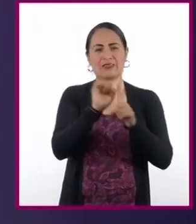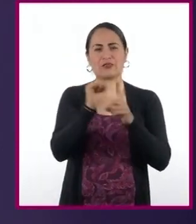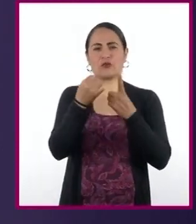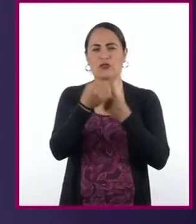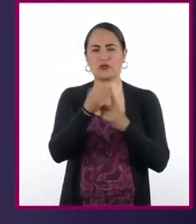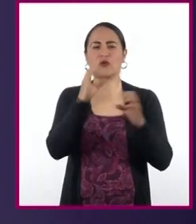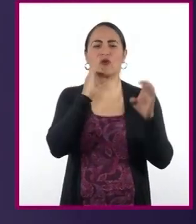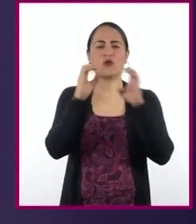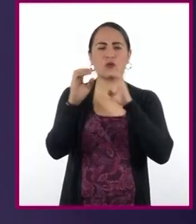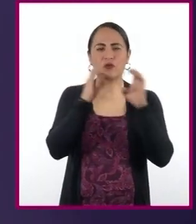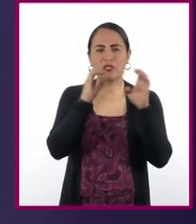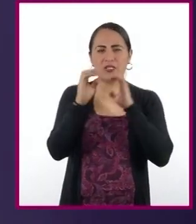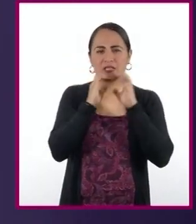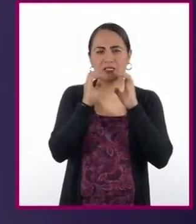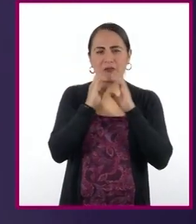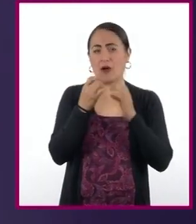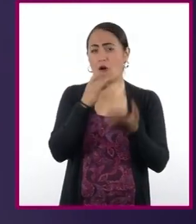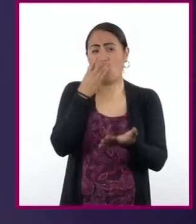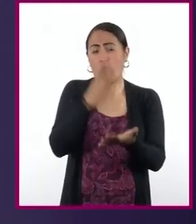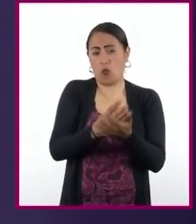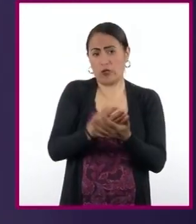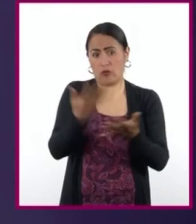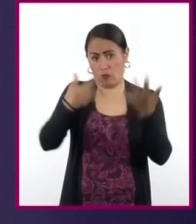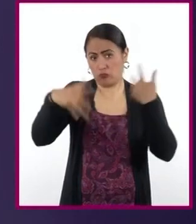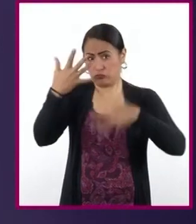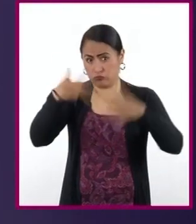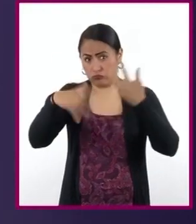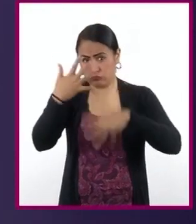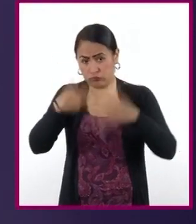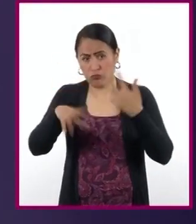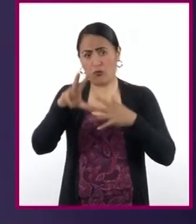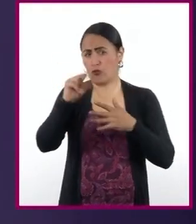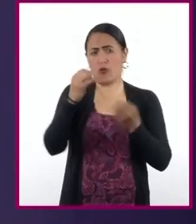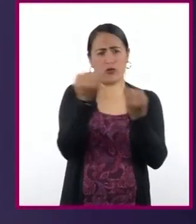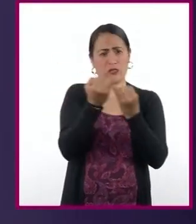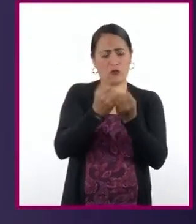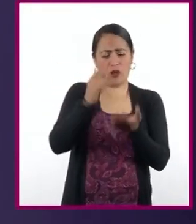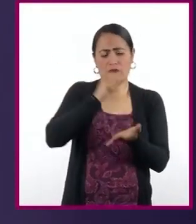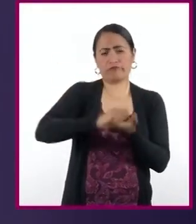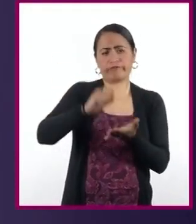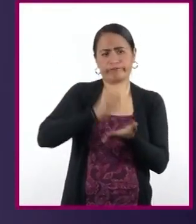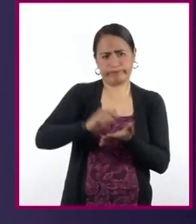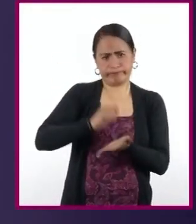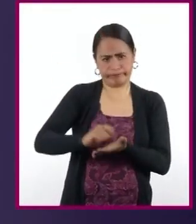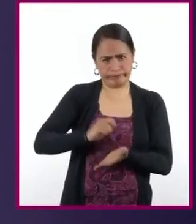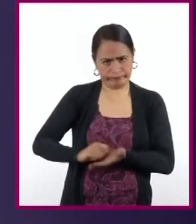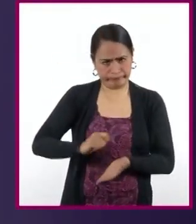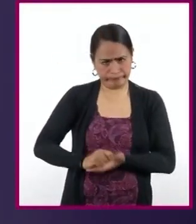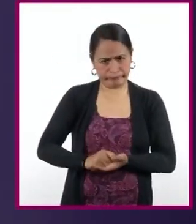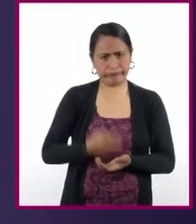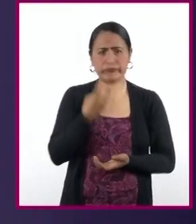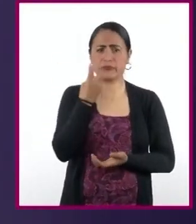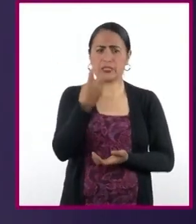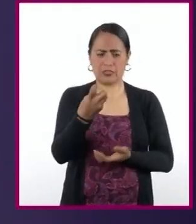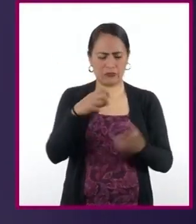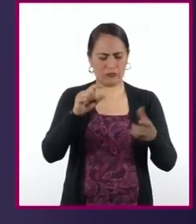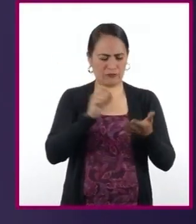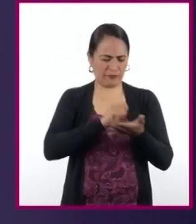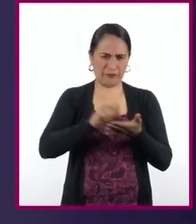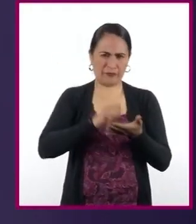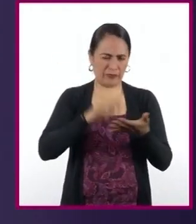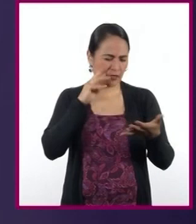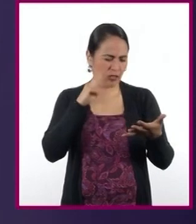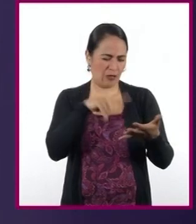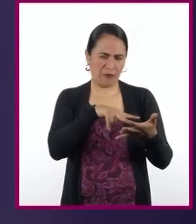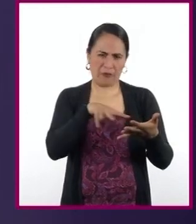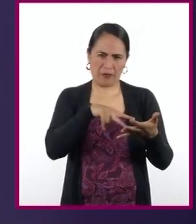no solo se dan de manera oral, también se dan de manera escrita. En este sentido, los textos en los que pueden